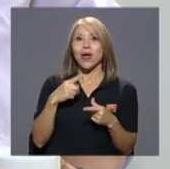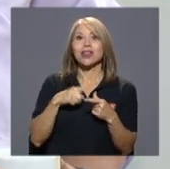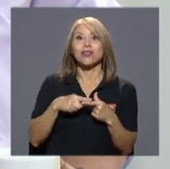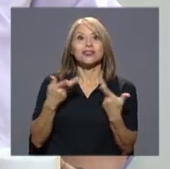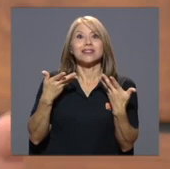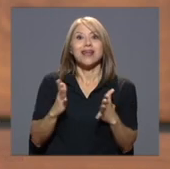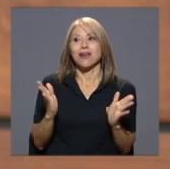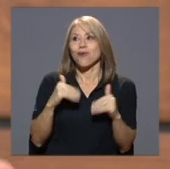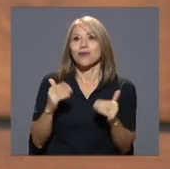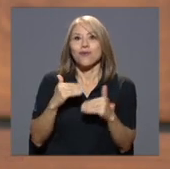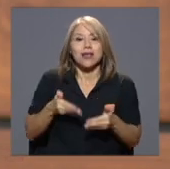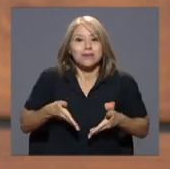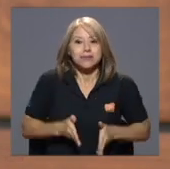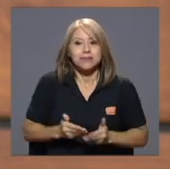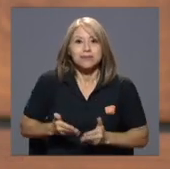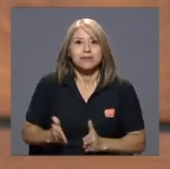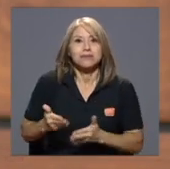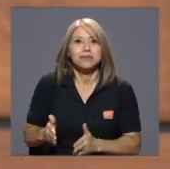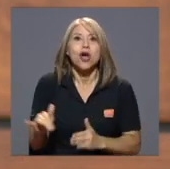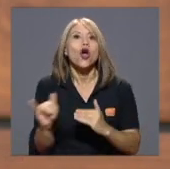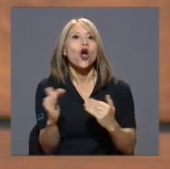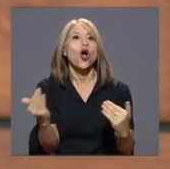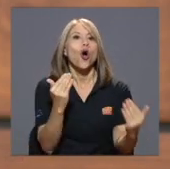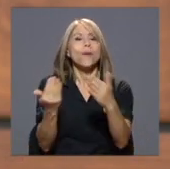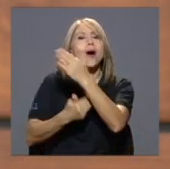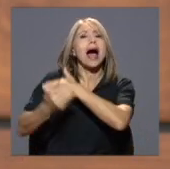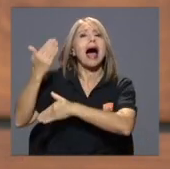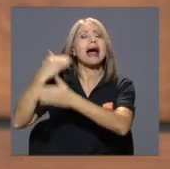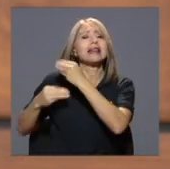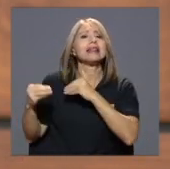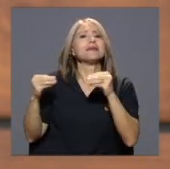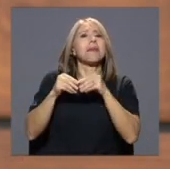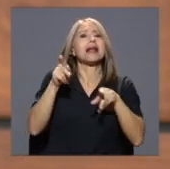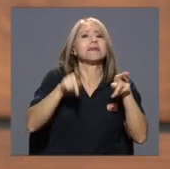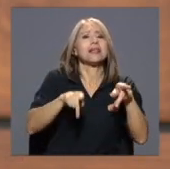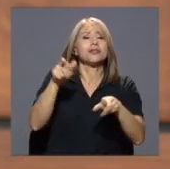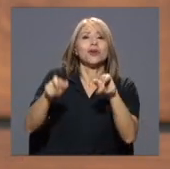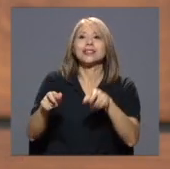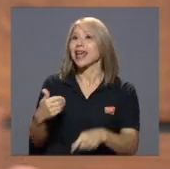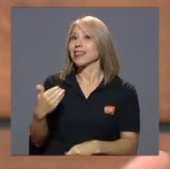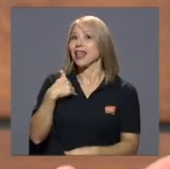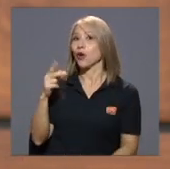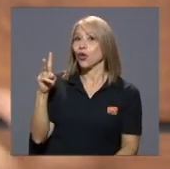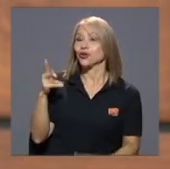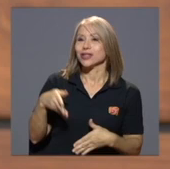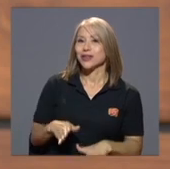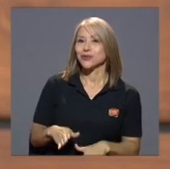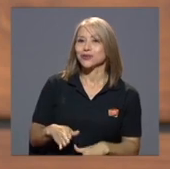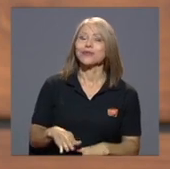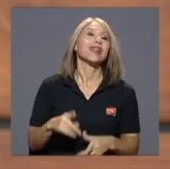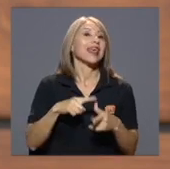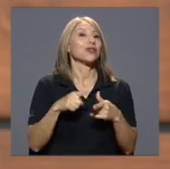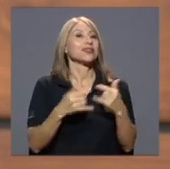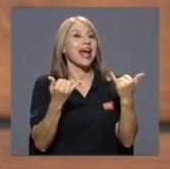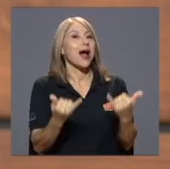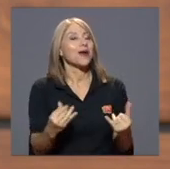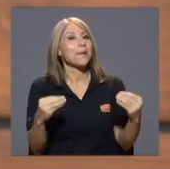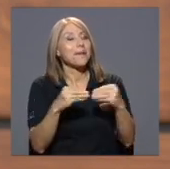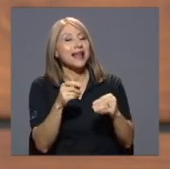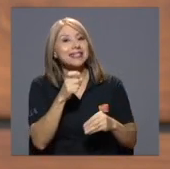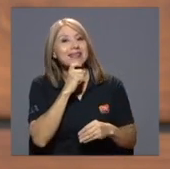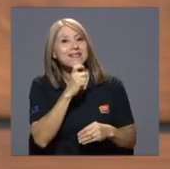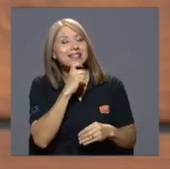tan rápido como creció en los 60s y 70s, tengo dos, don Álvaro. Entonces es mucho más difícil